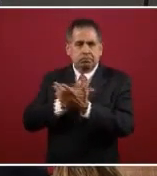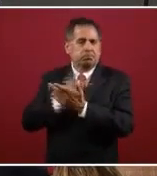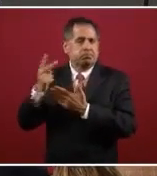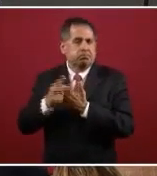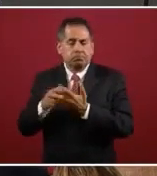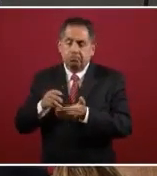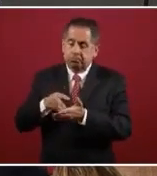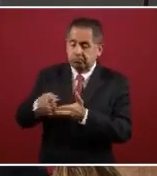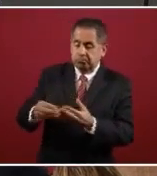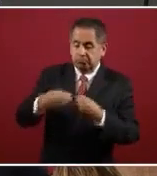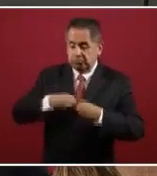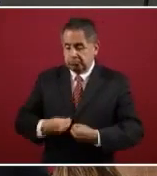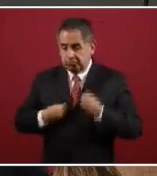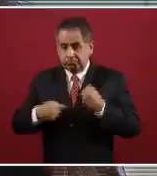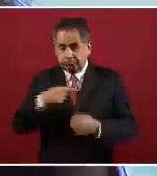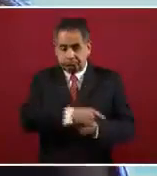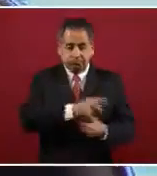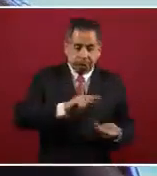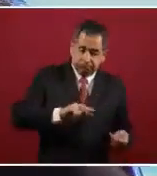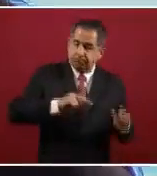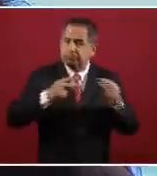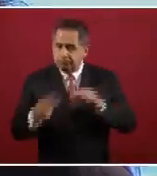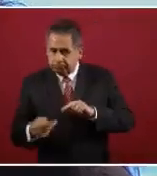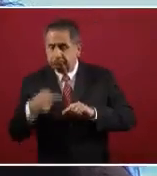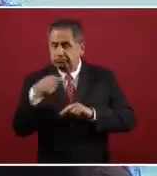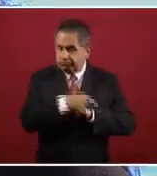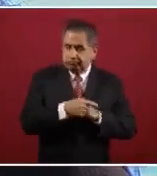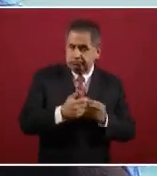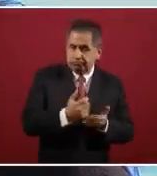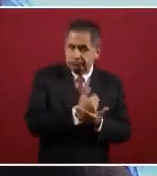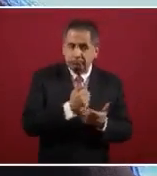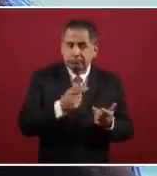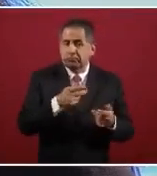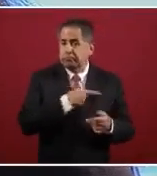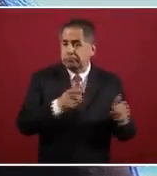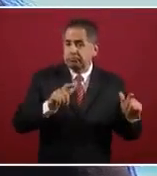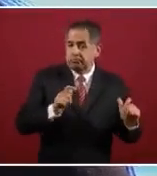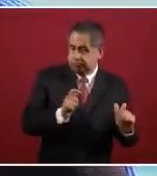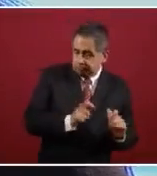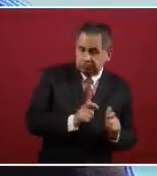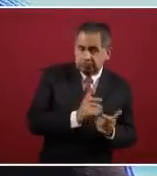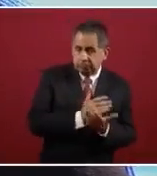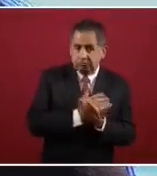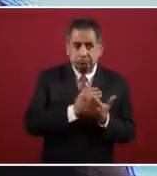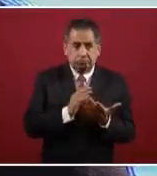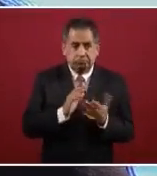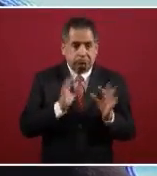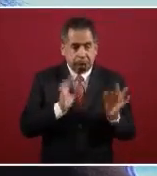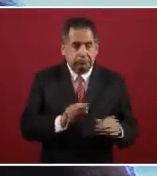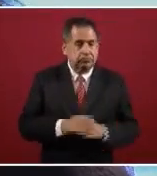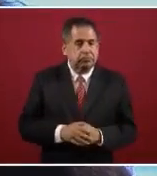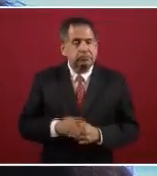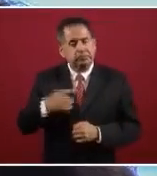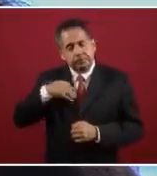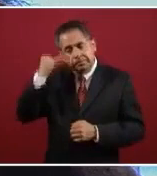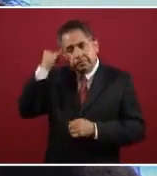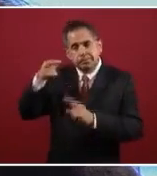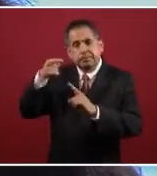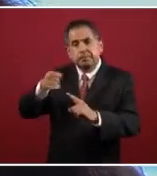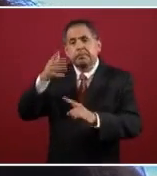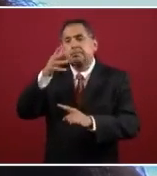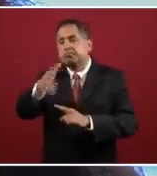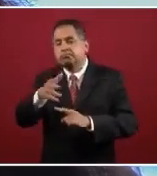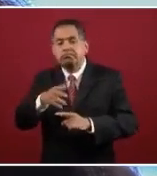esta triple meta nosotros pretendemos impulsar la regeneración del tejido social y comunitario, y por